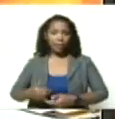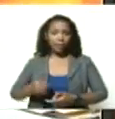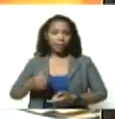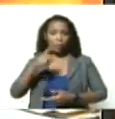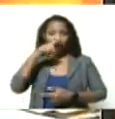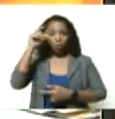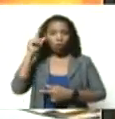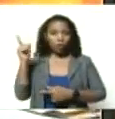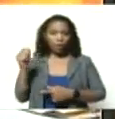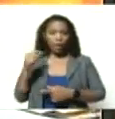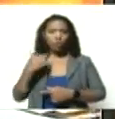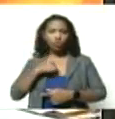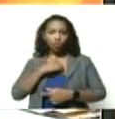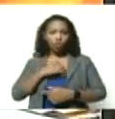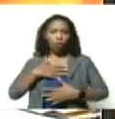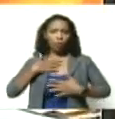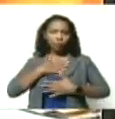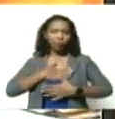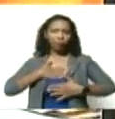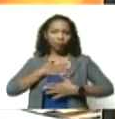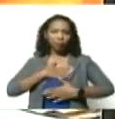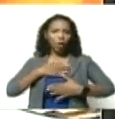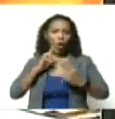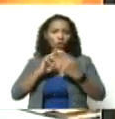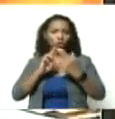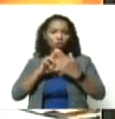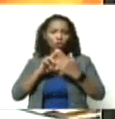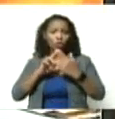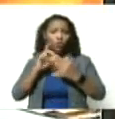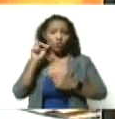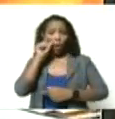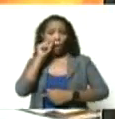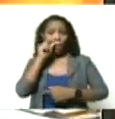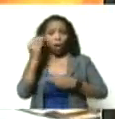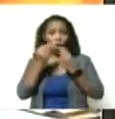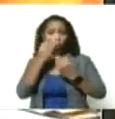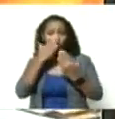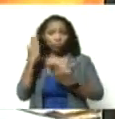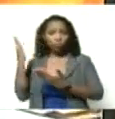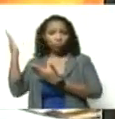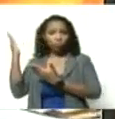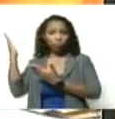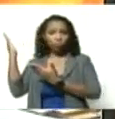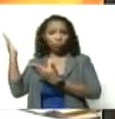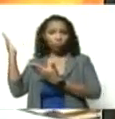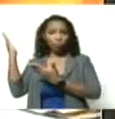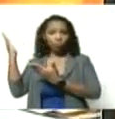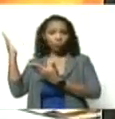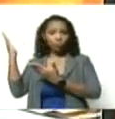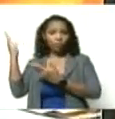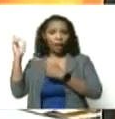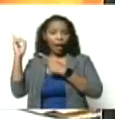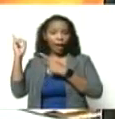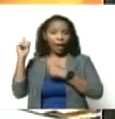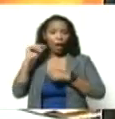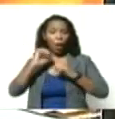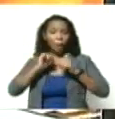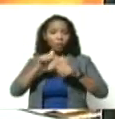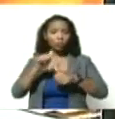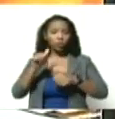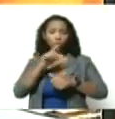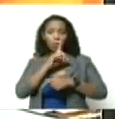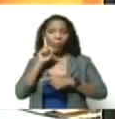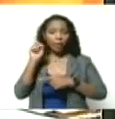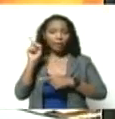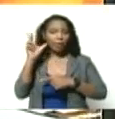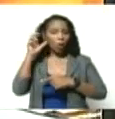satisfacción de haber conocido a un hombre de la altura de Earle Herrera. Earle comenzó su nombre a sonar desde